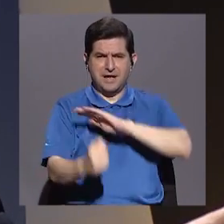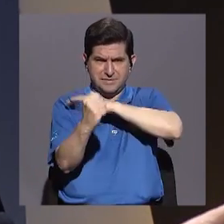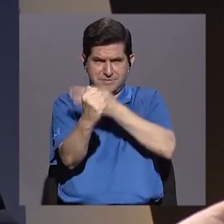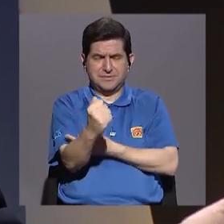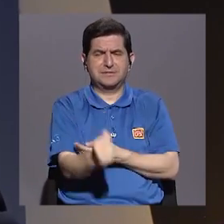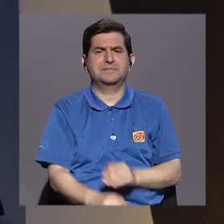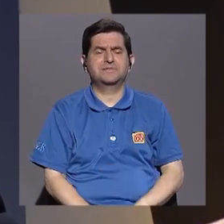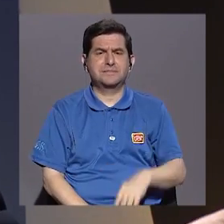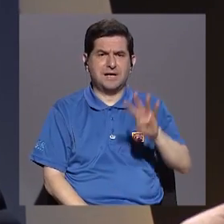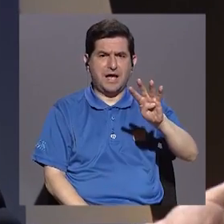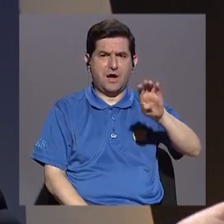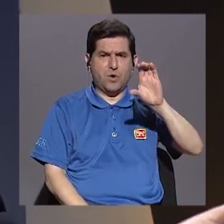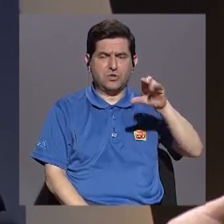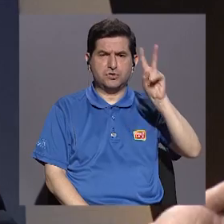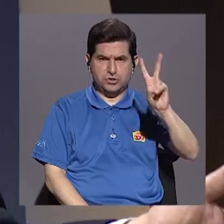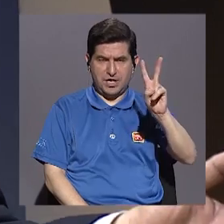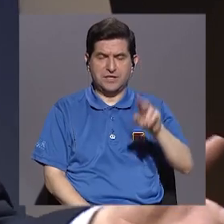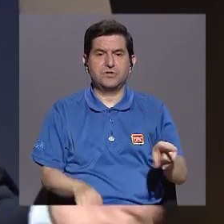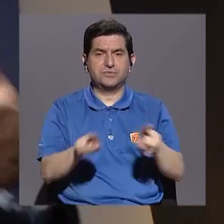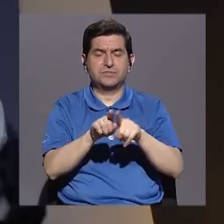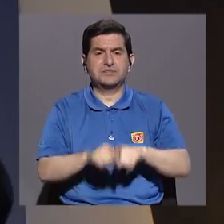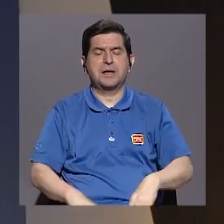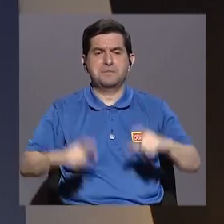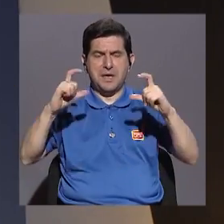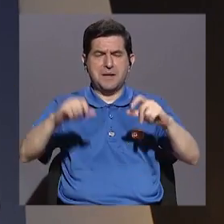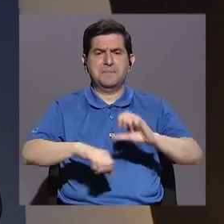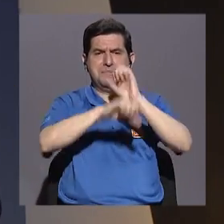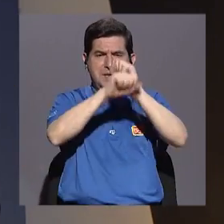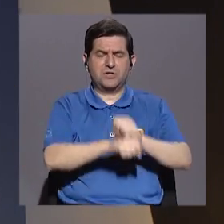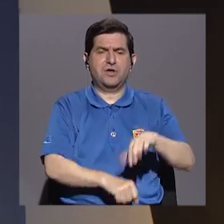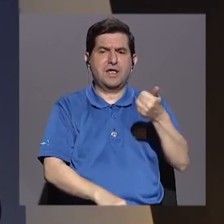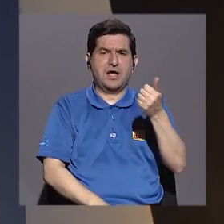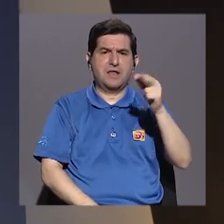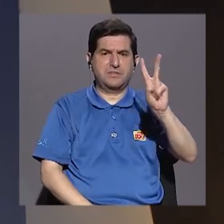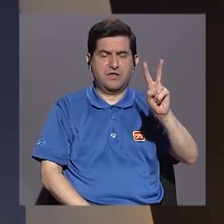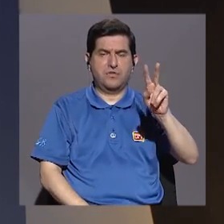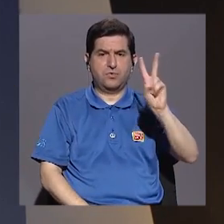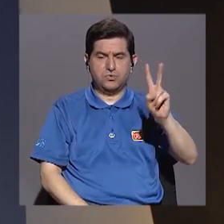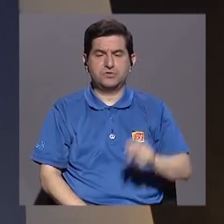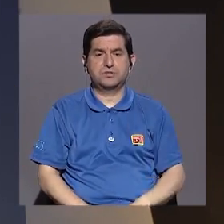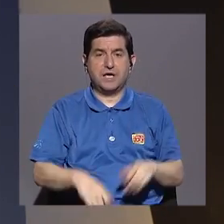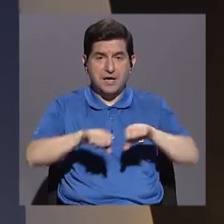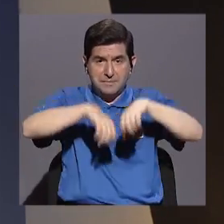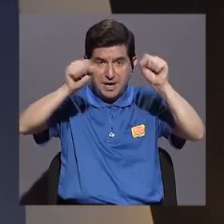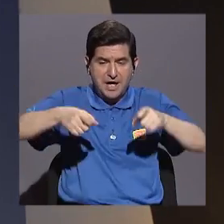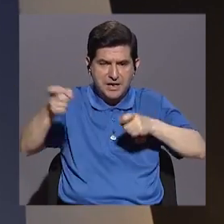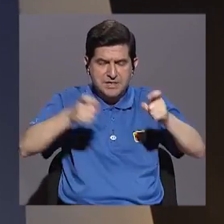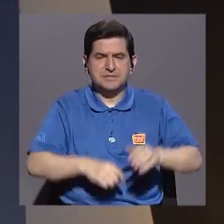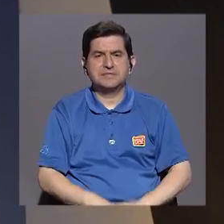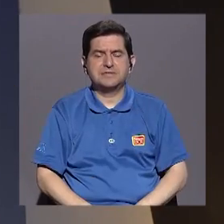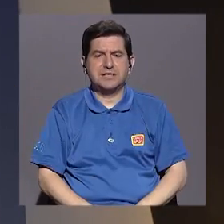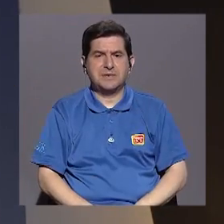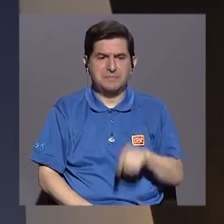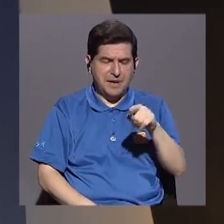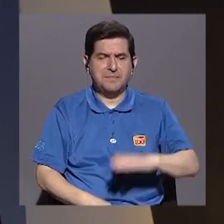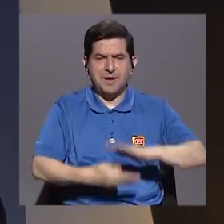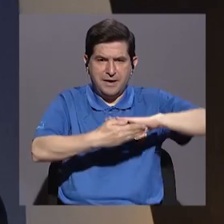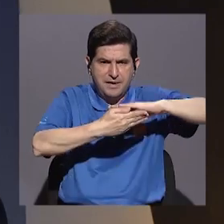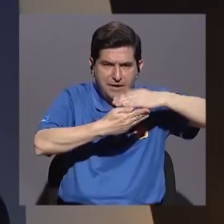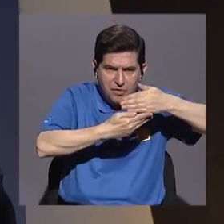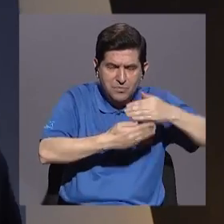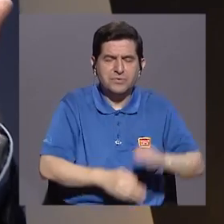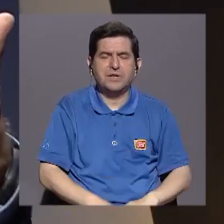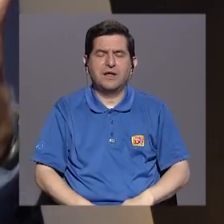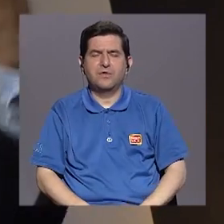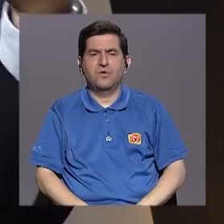potencia verdad a 400 voltios y tenemos la batería tradicional de 12 voltios para el sistema de control porque tiene que venir a la computadora la luz